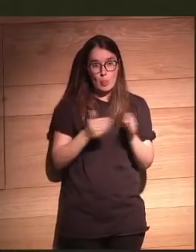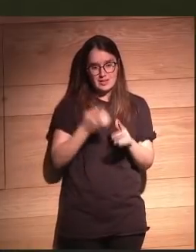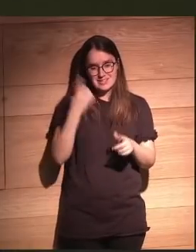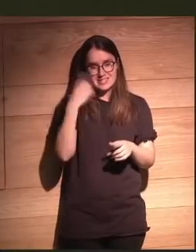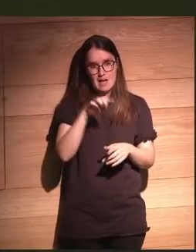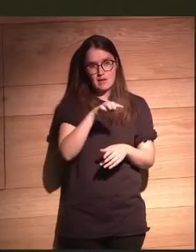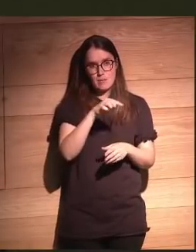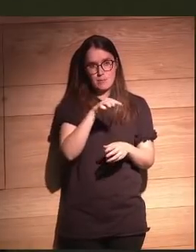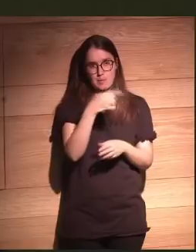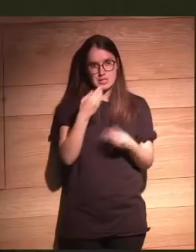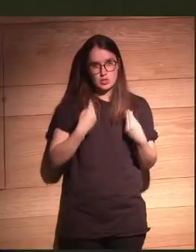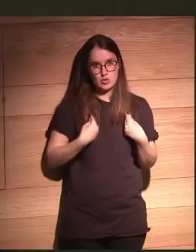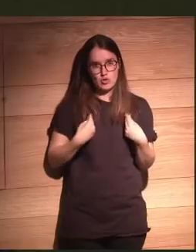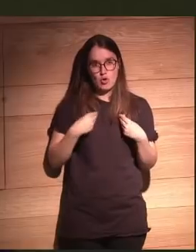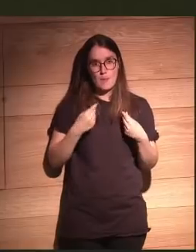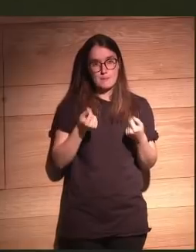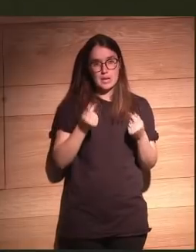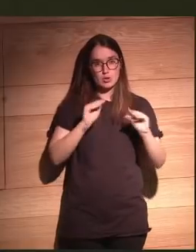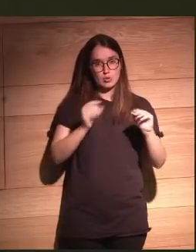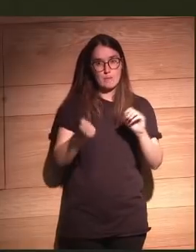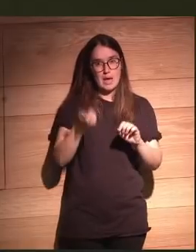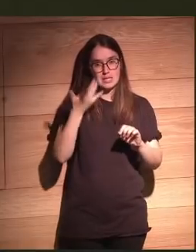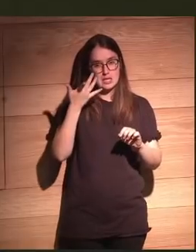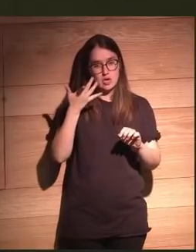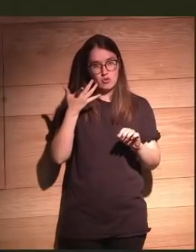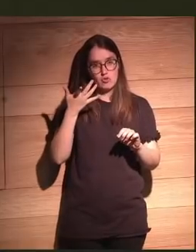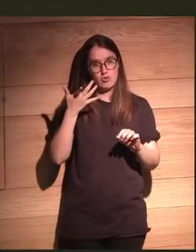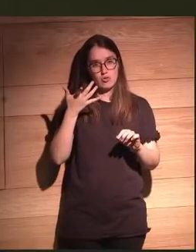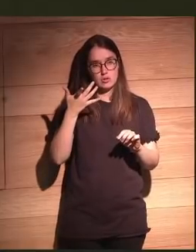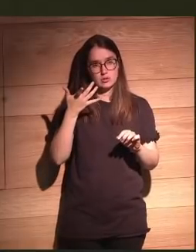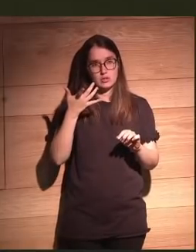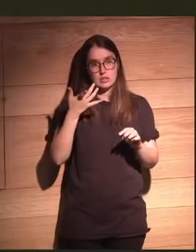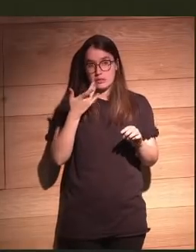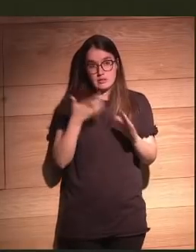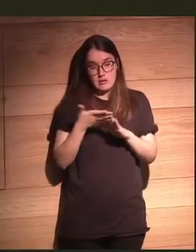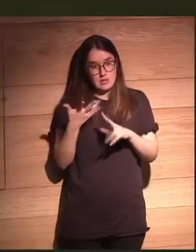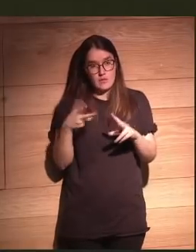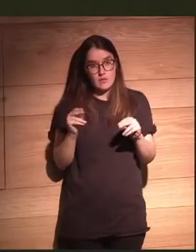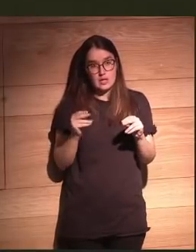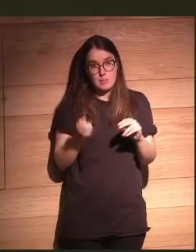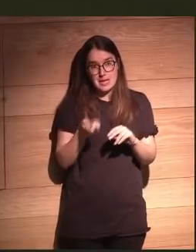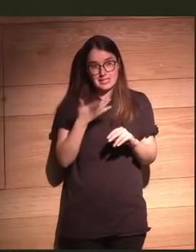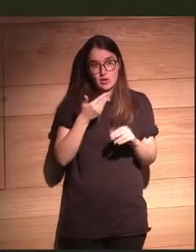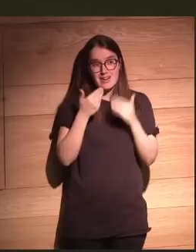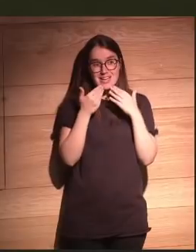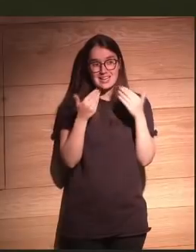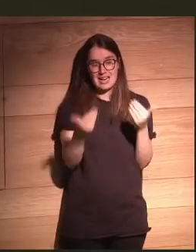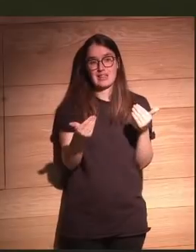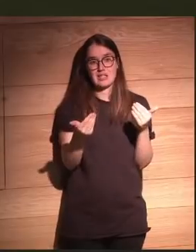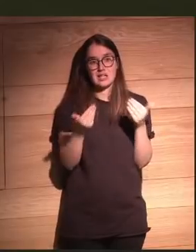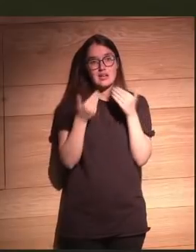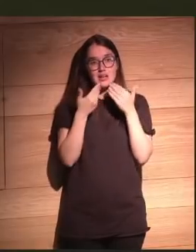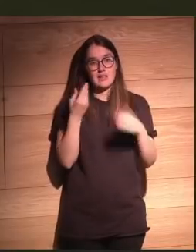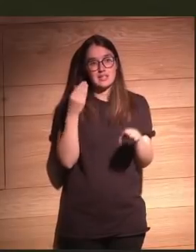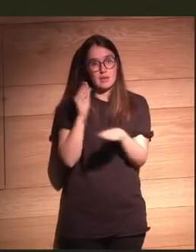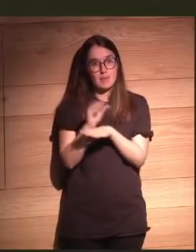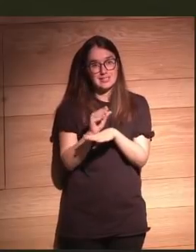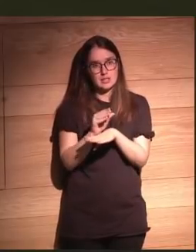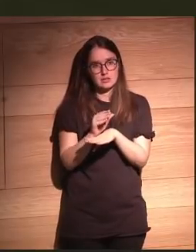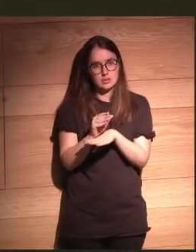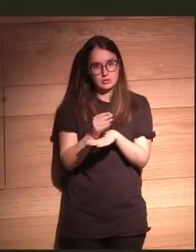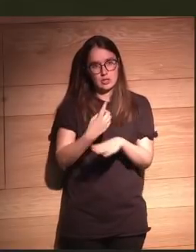valor de su vivienda se ha incrementado, y se ha incrementado, y se ha incrementado gracias a esa inversión